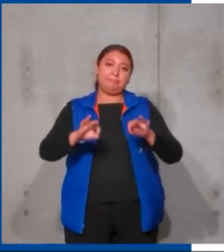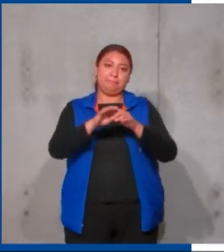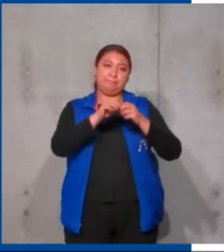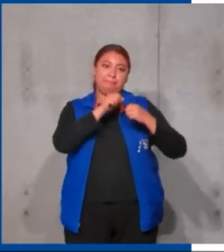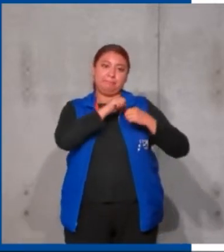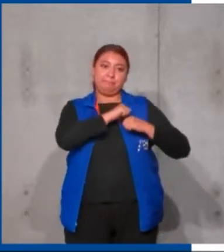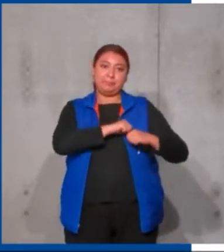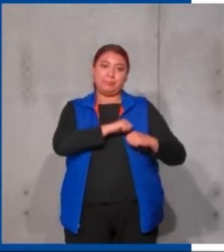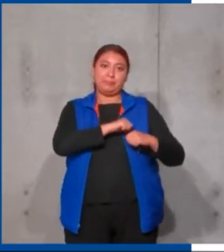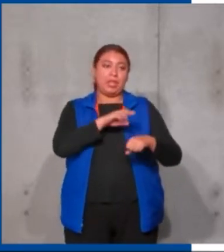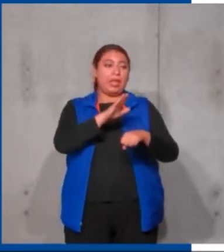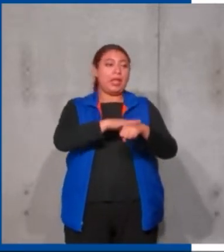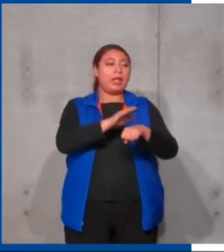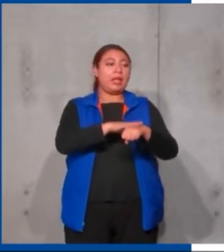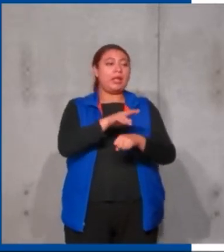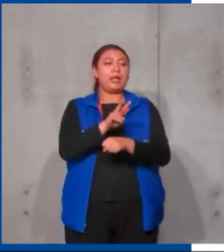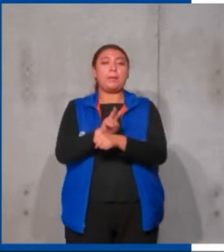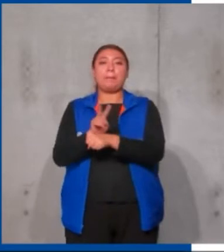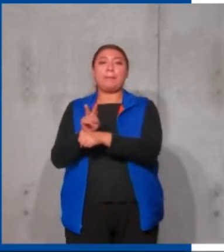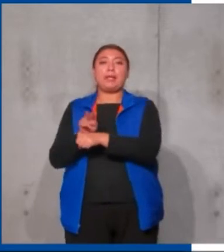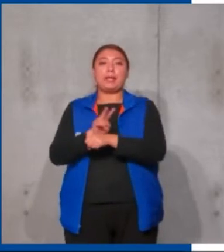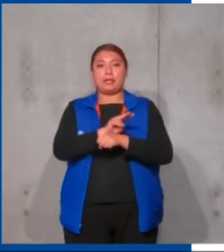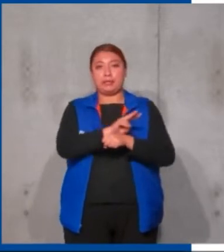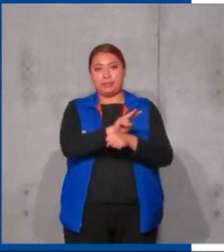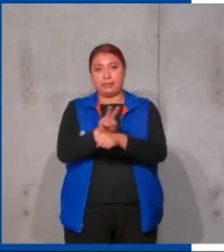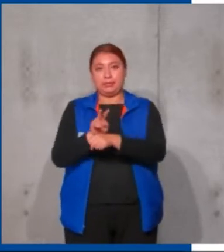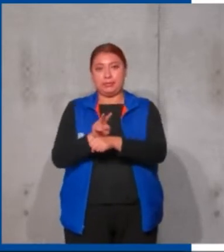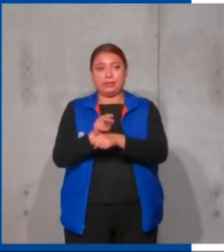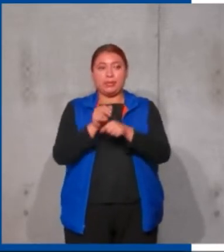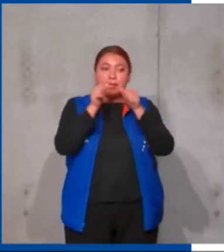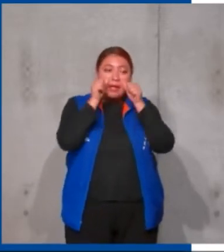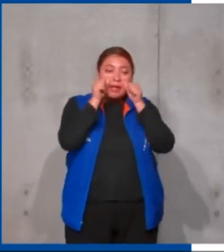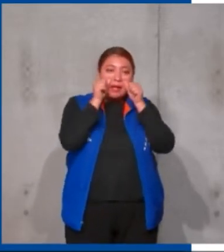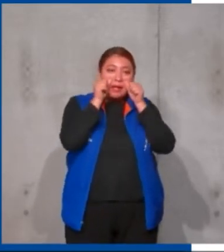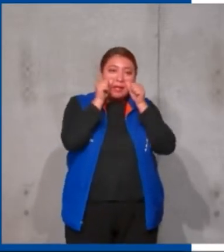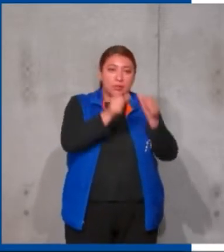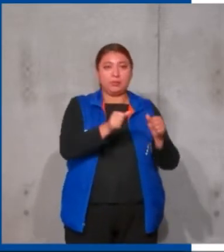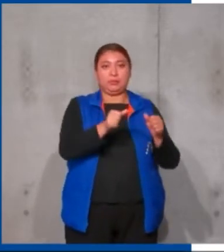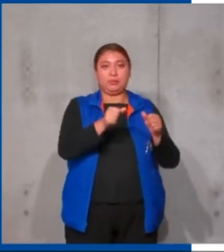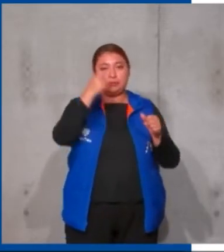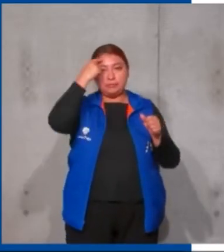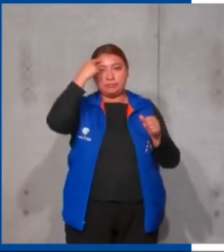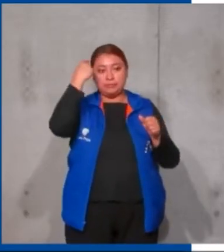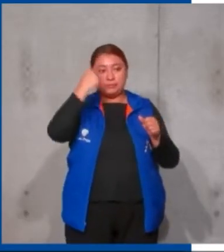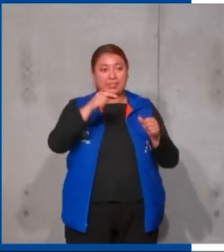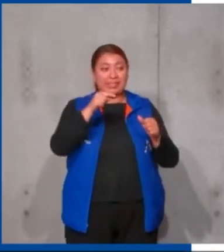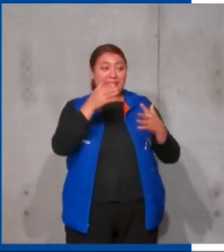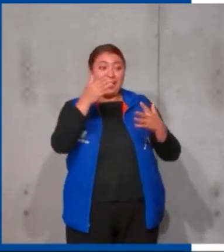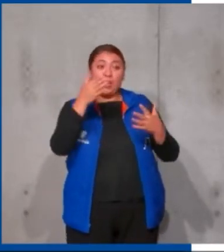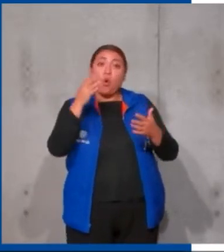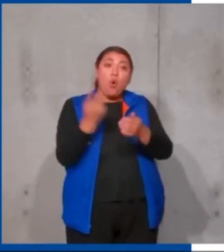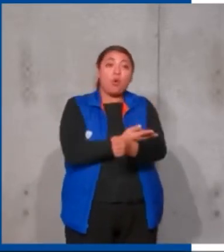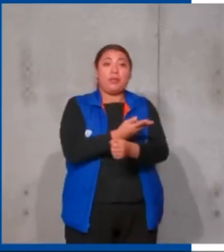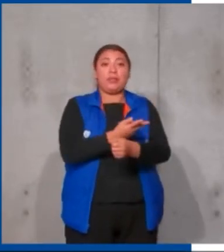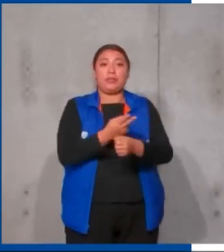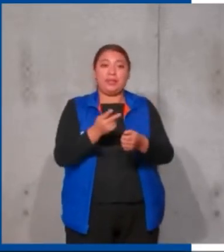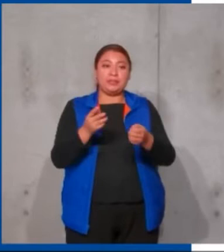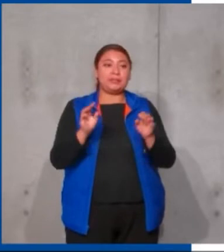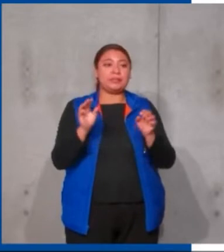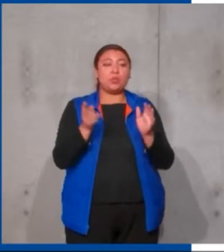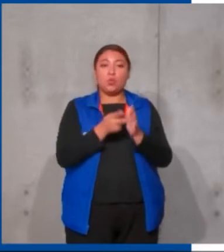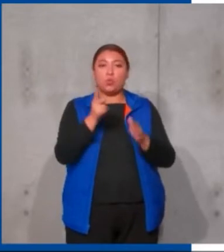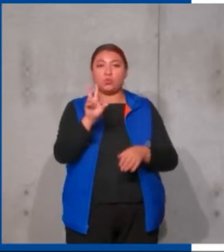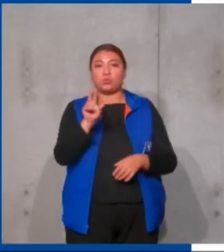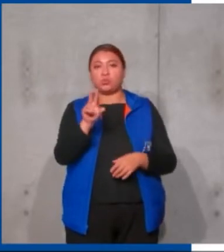estar más, van a tener la atención fija en ese aspecto en todas